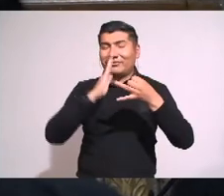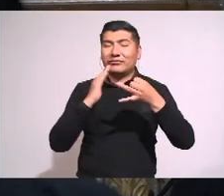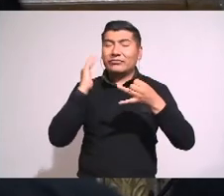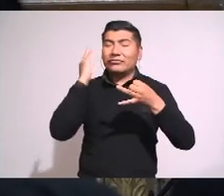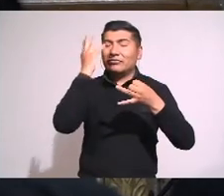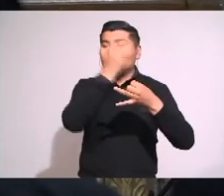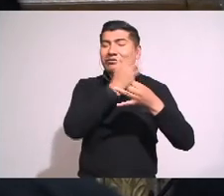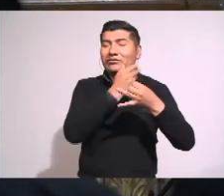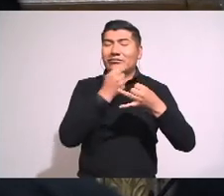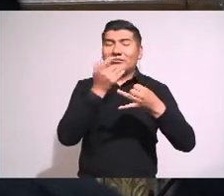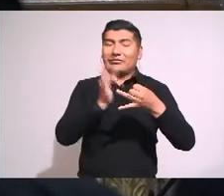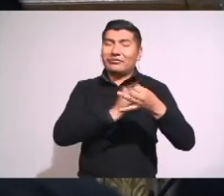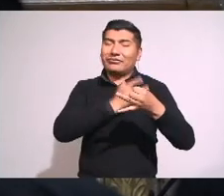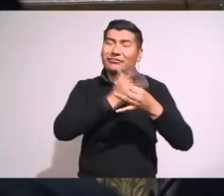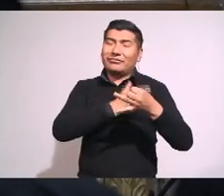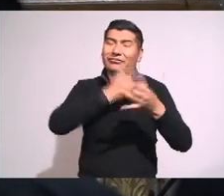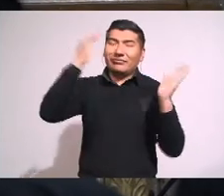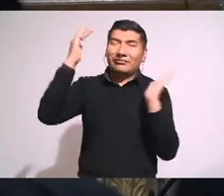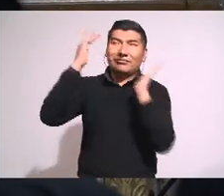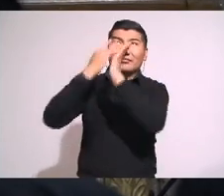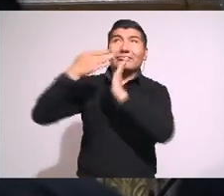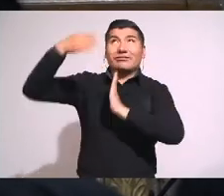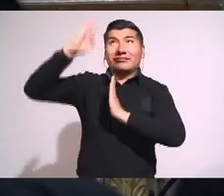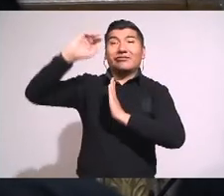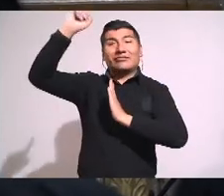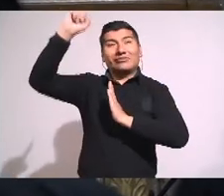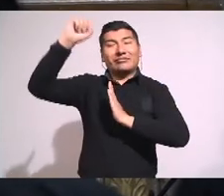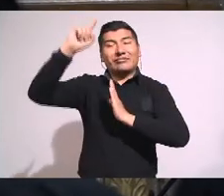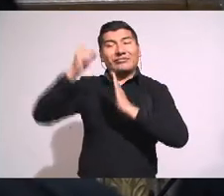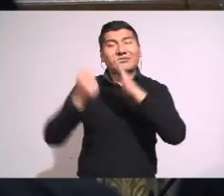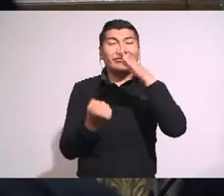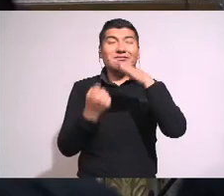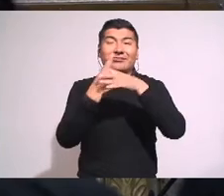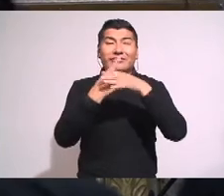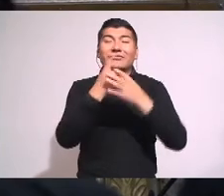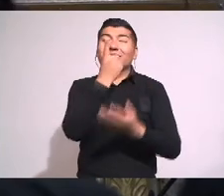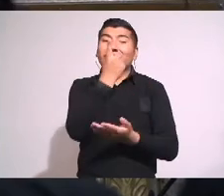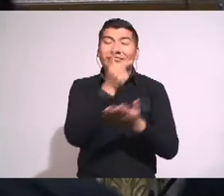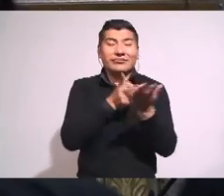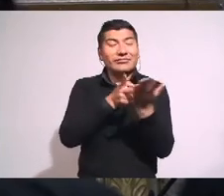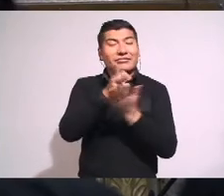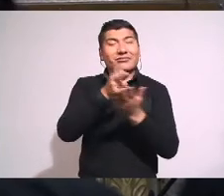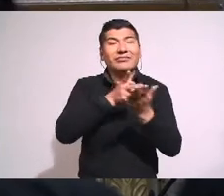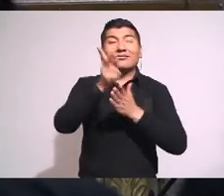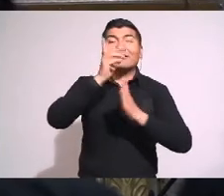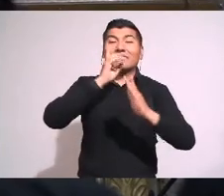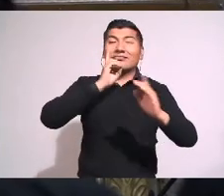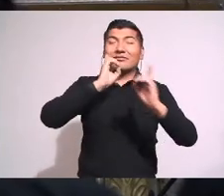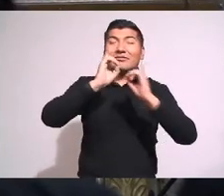perfumada en el encuentro con Dios, brota un verdadero diálogo